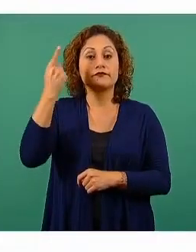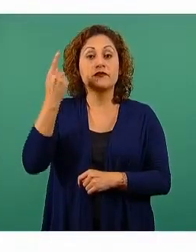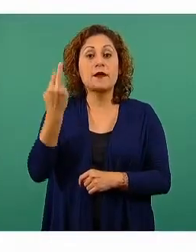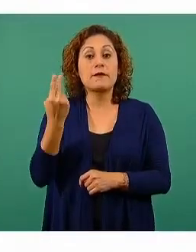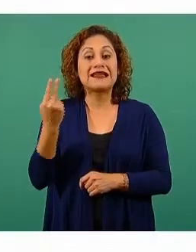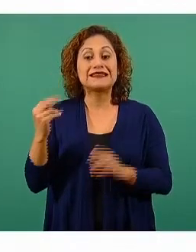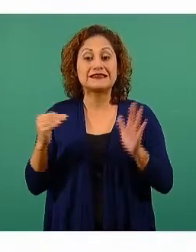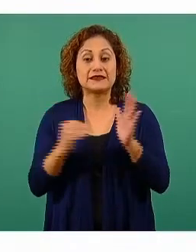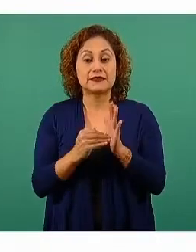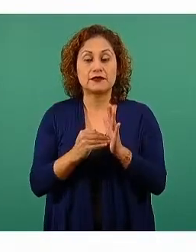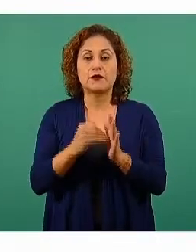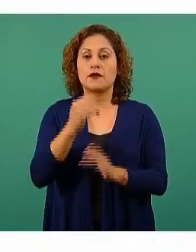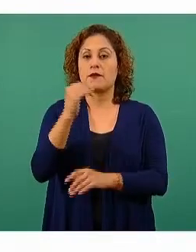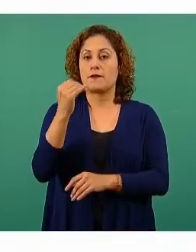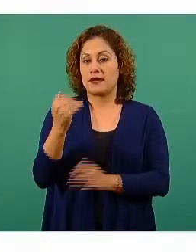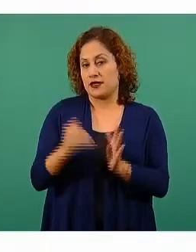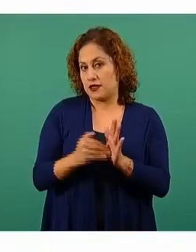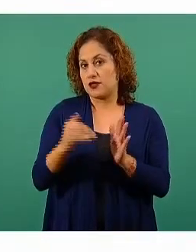millones,